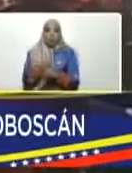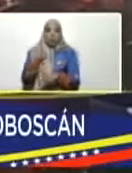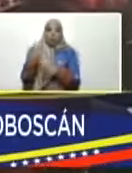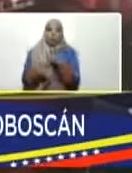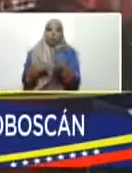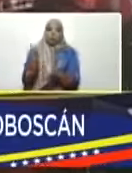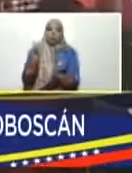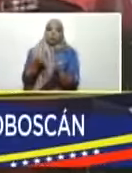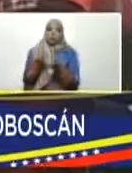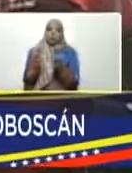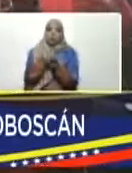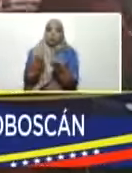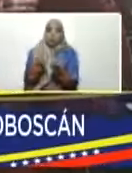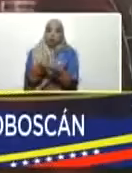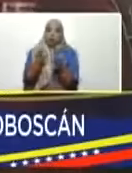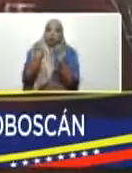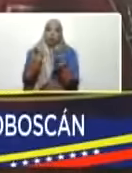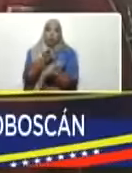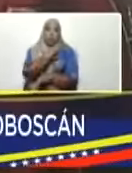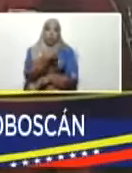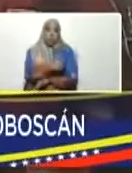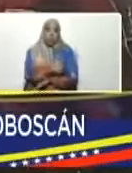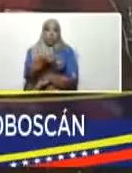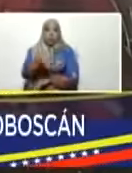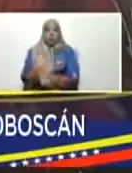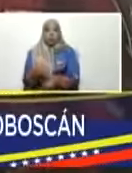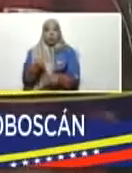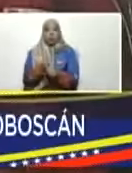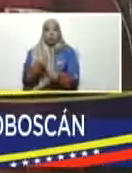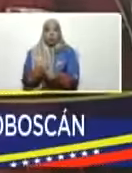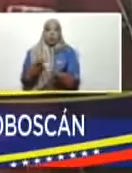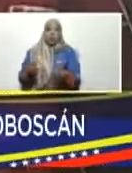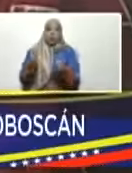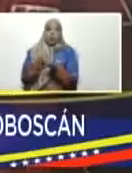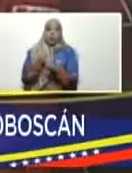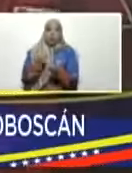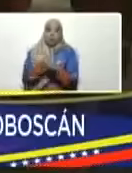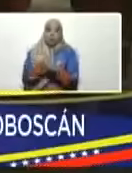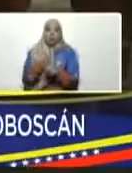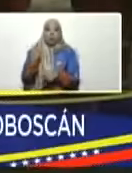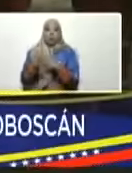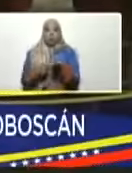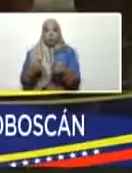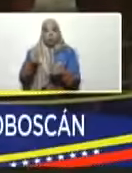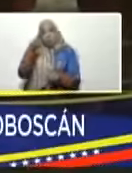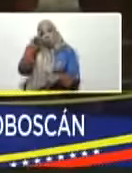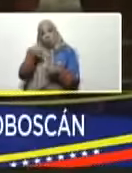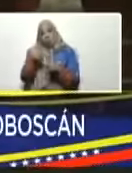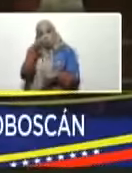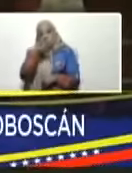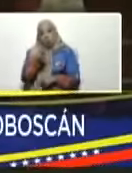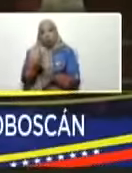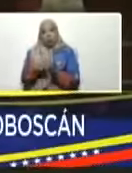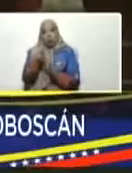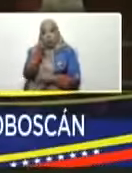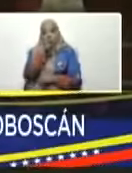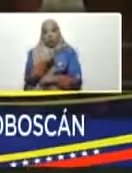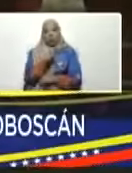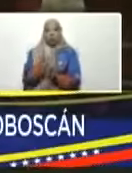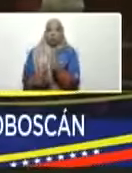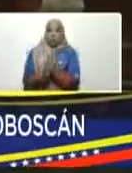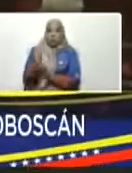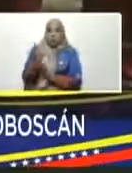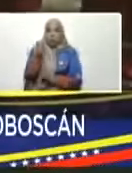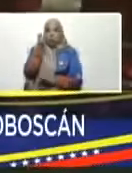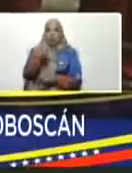fuerza trabajadora que está ahí, que es la que ha permitido realmente lograr en estos últimos 2 años un crecimiento